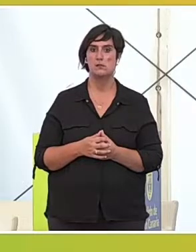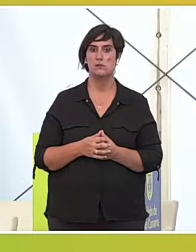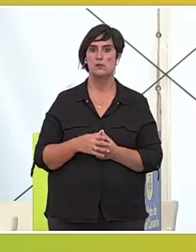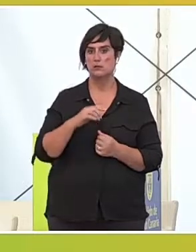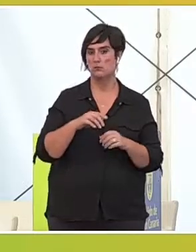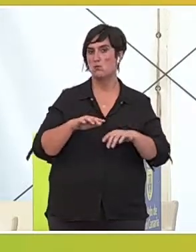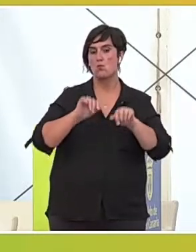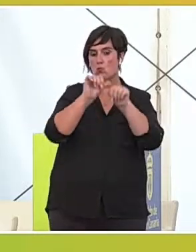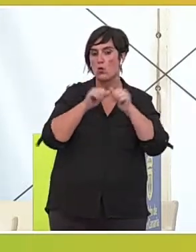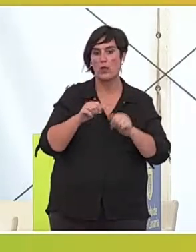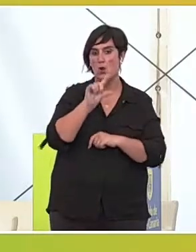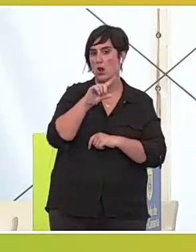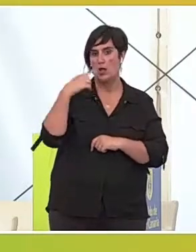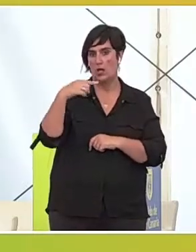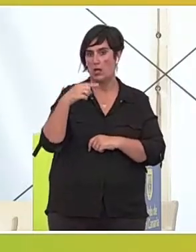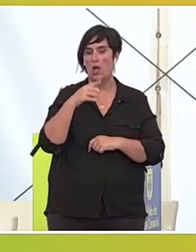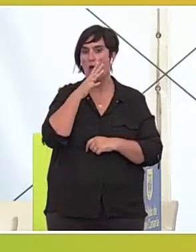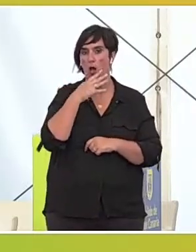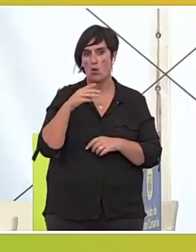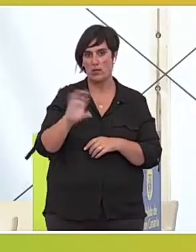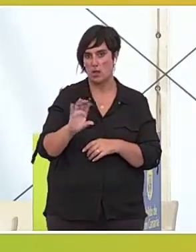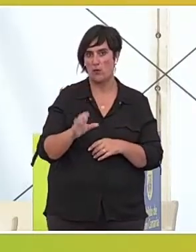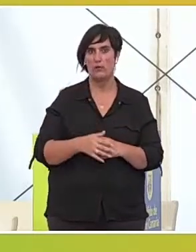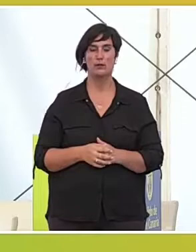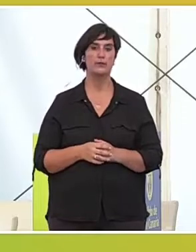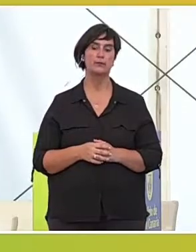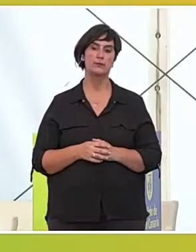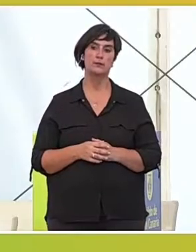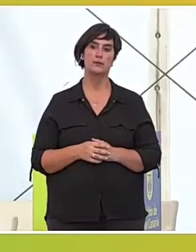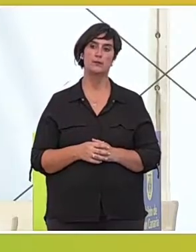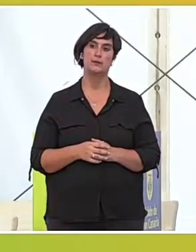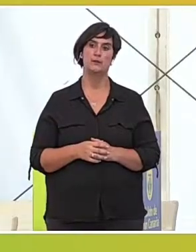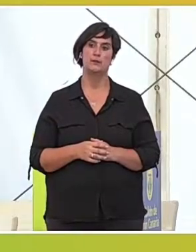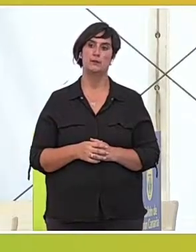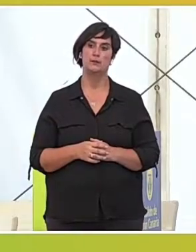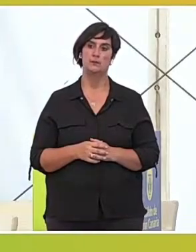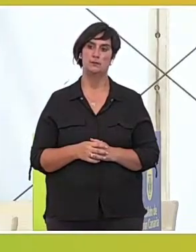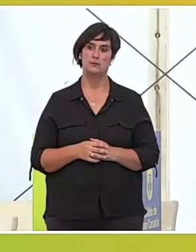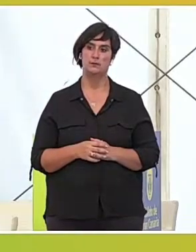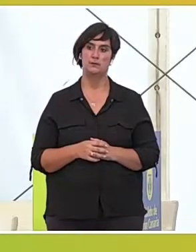LG, de agua salobre, y